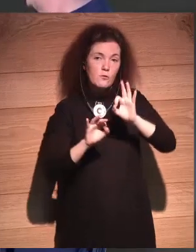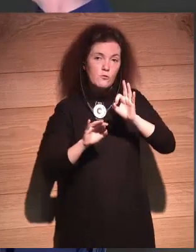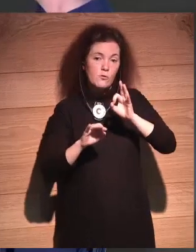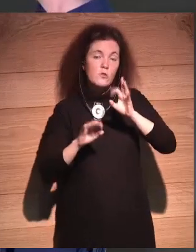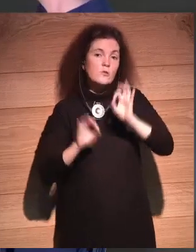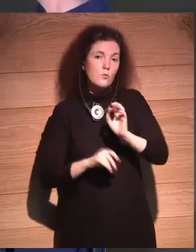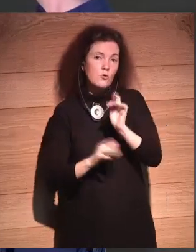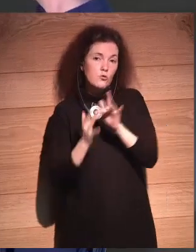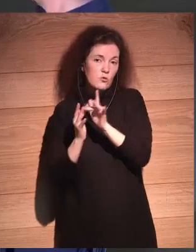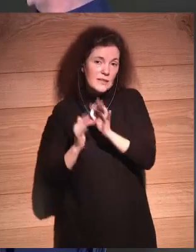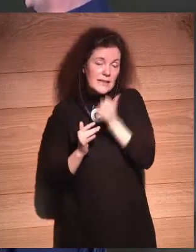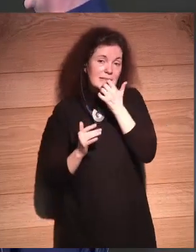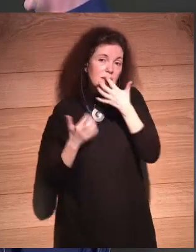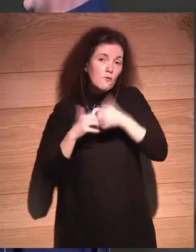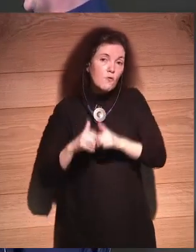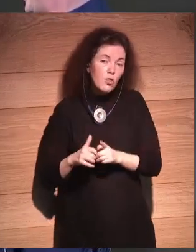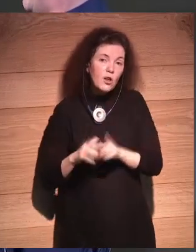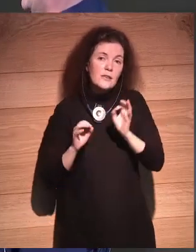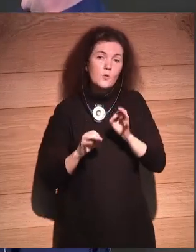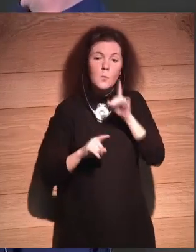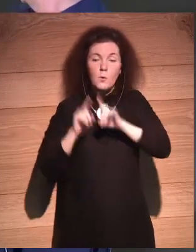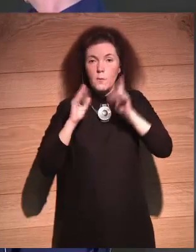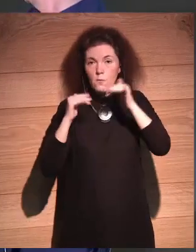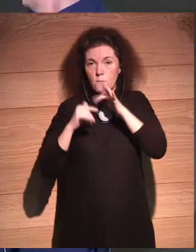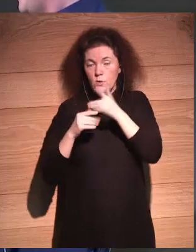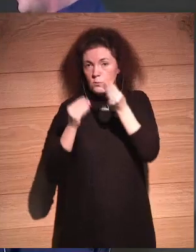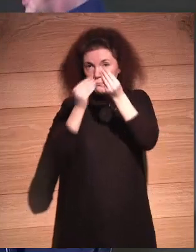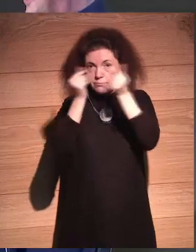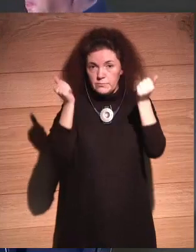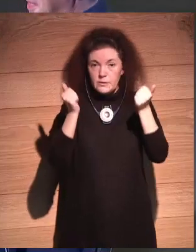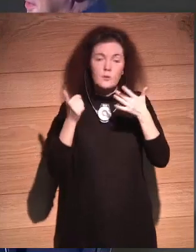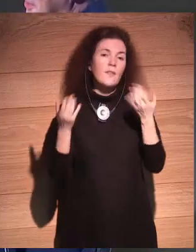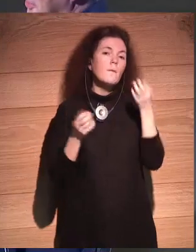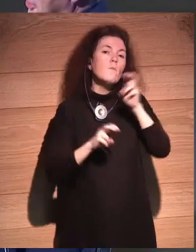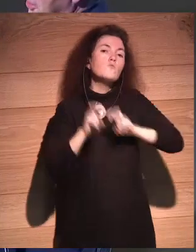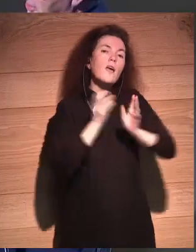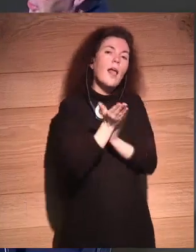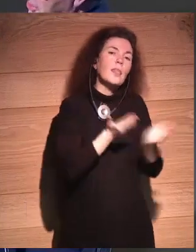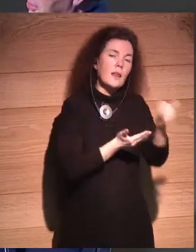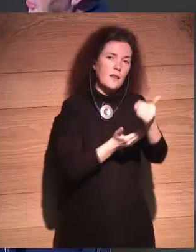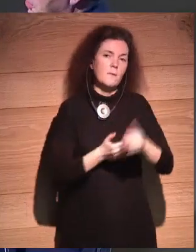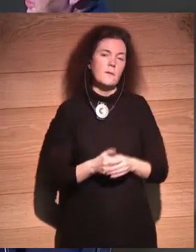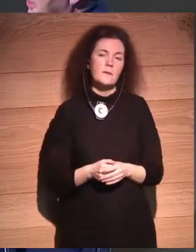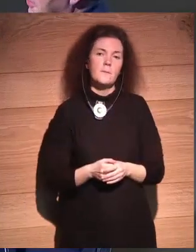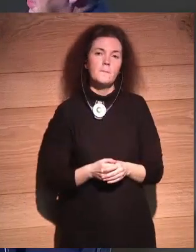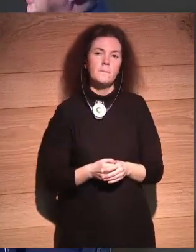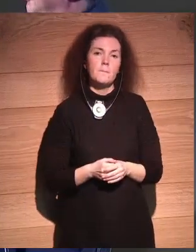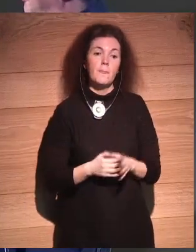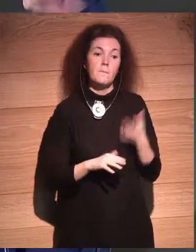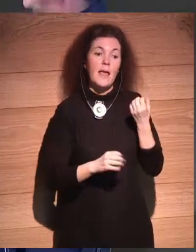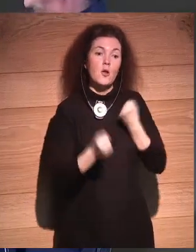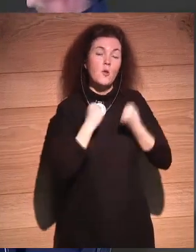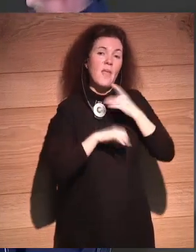Y si esto no funciona, pues ya no dejará de ser un problema, porque desaparecerá. Así que hay que buscar alternativas. Pero la